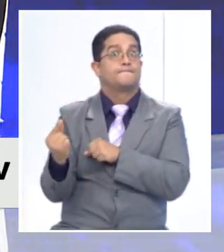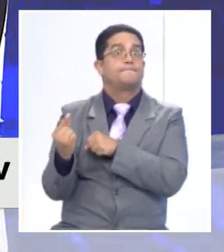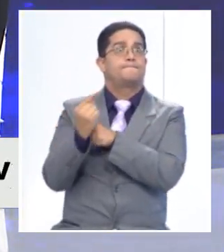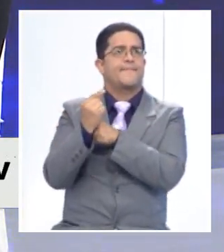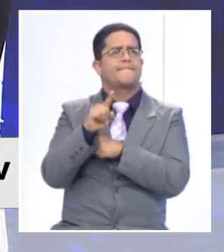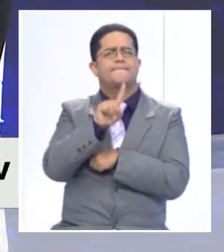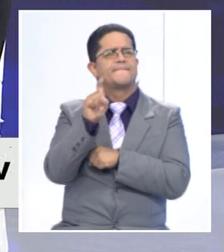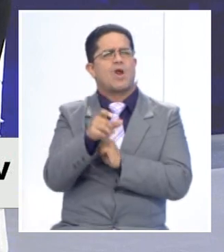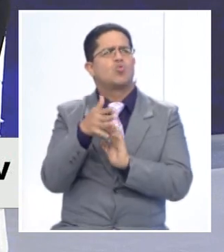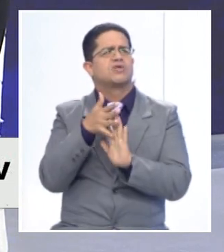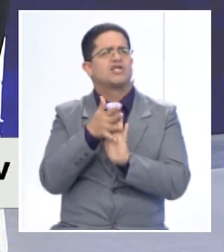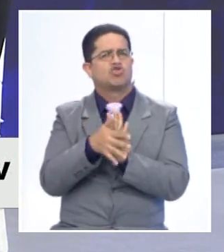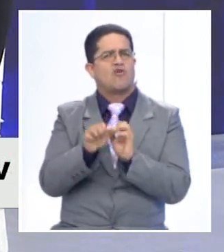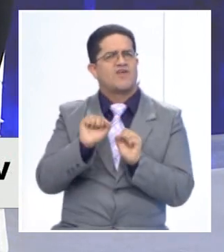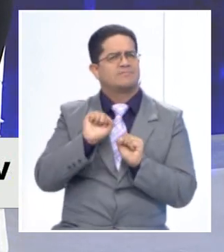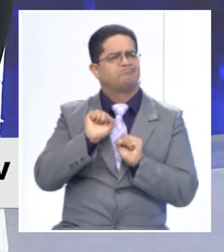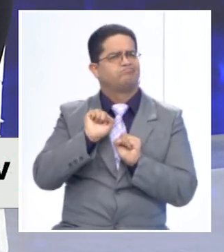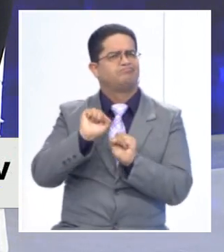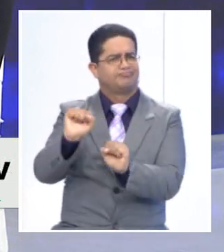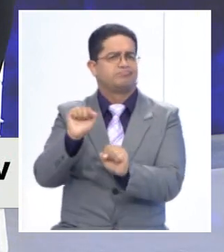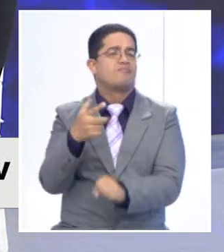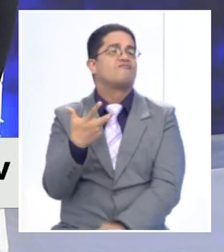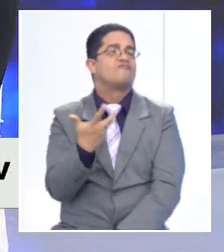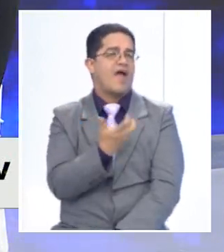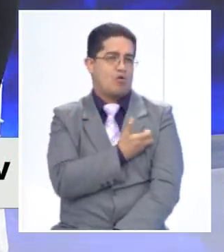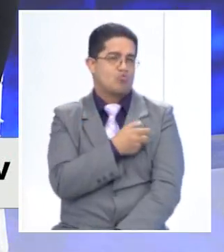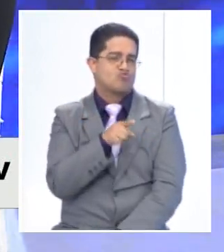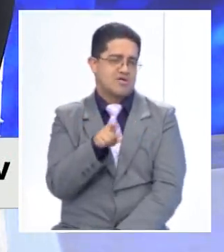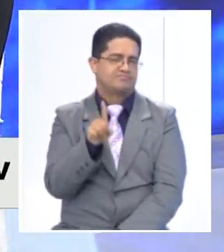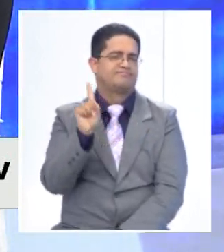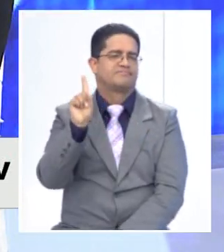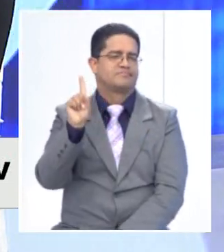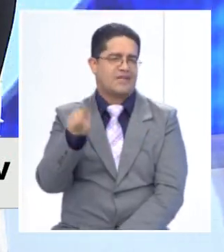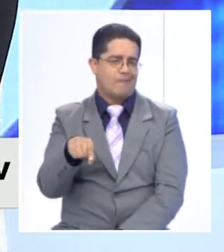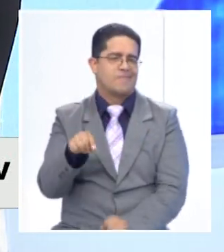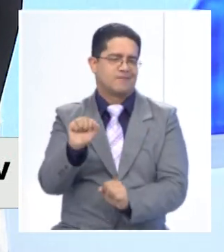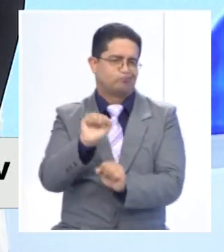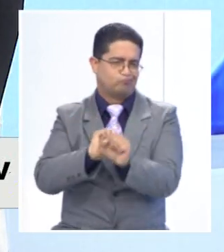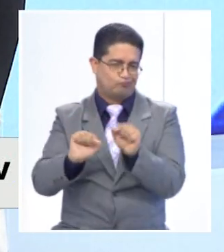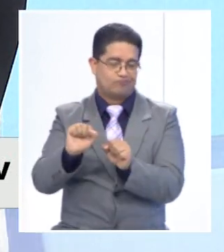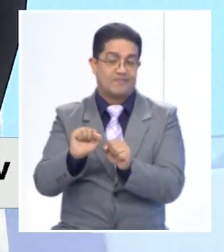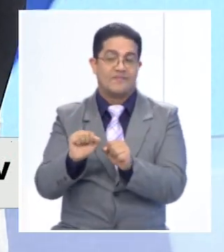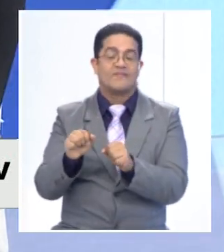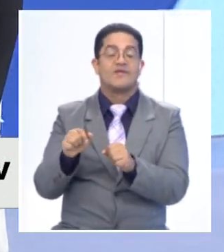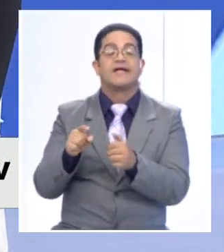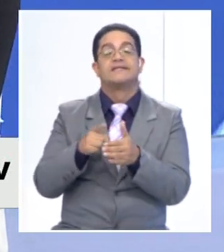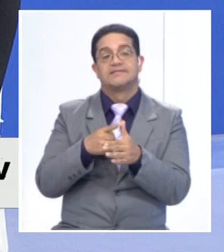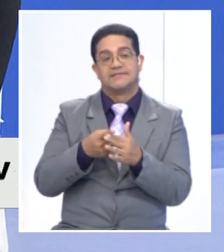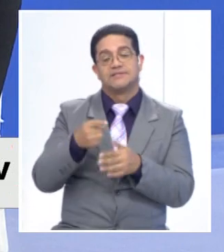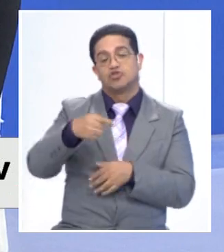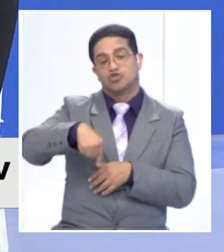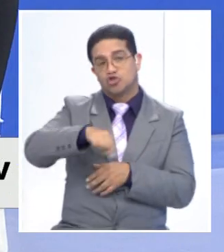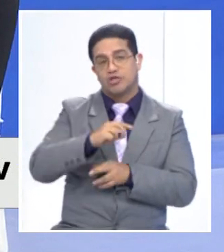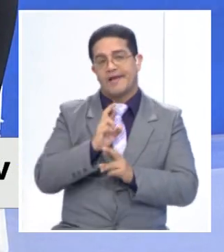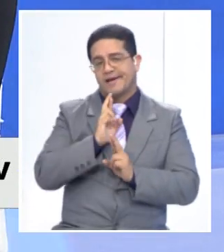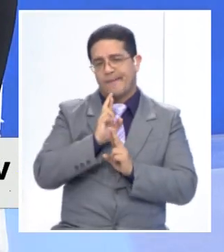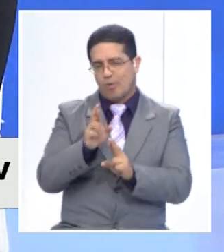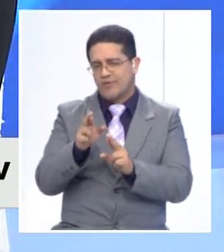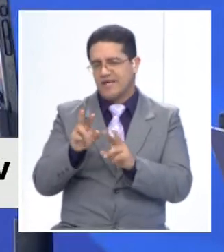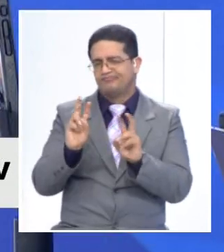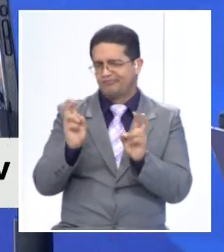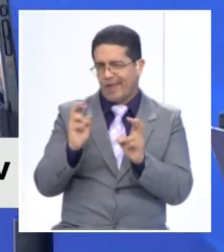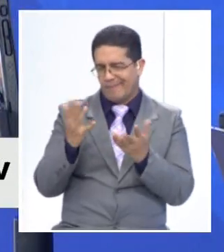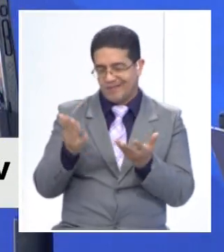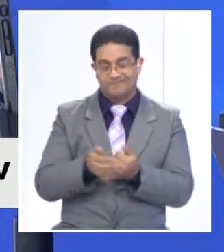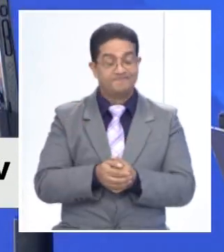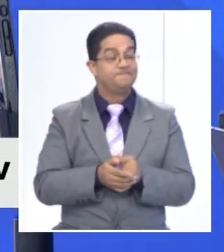sobre la inmunización, que es sobre la vacunación, y eso también tiene que ver con la prevención. Vamos a reforzar lo que es la prevención, doctora.